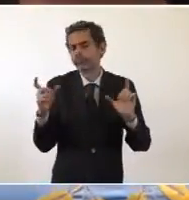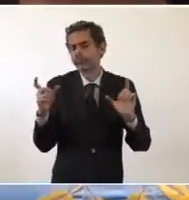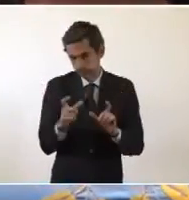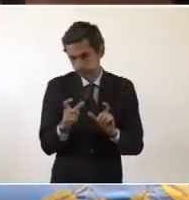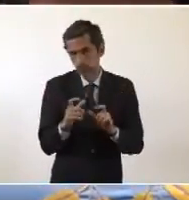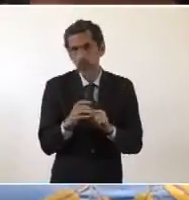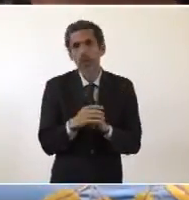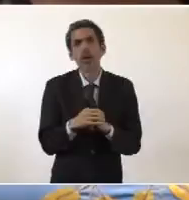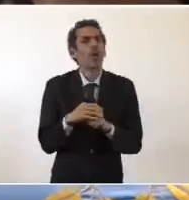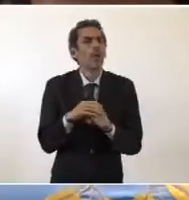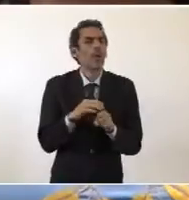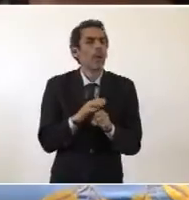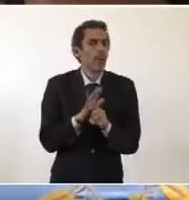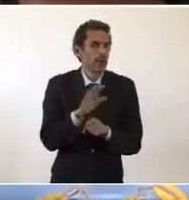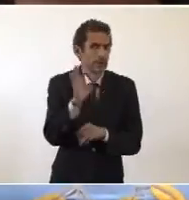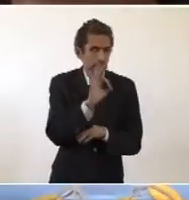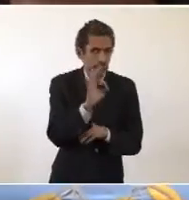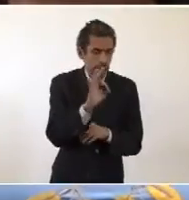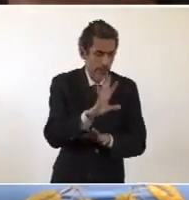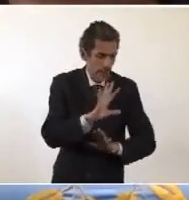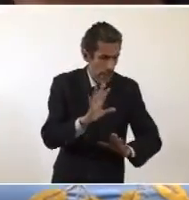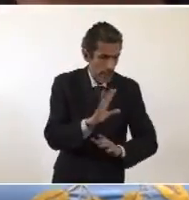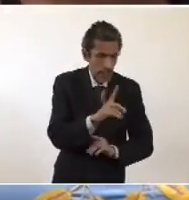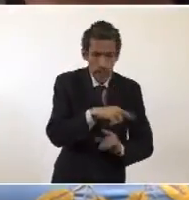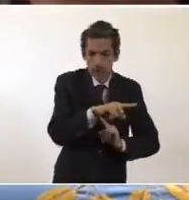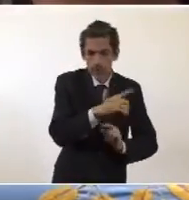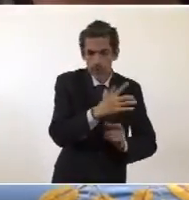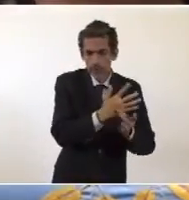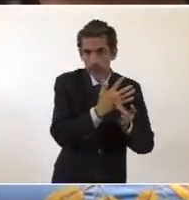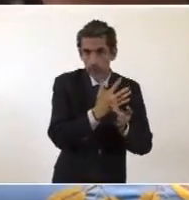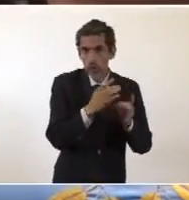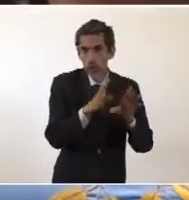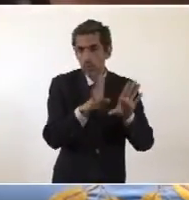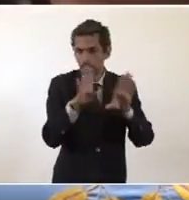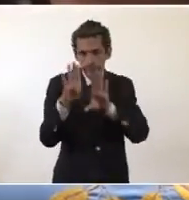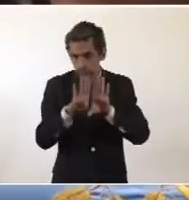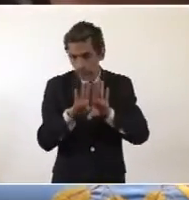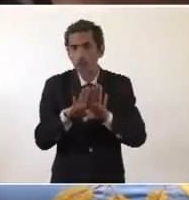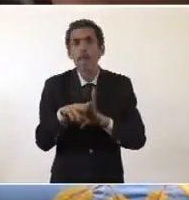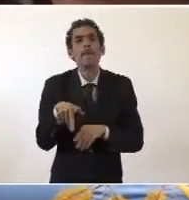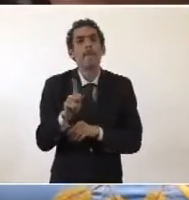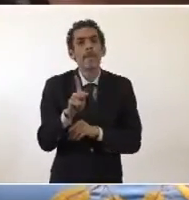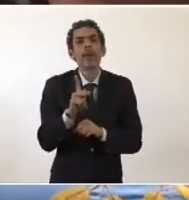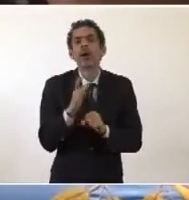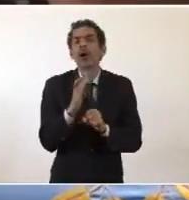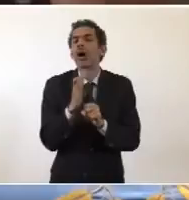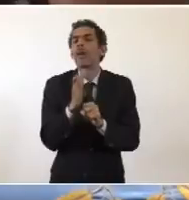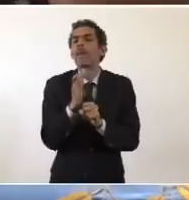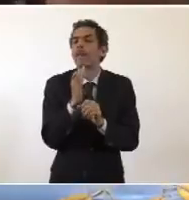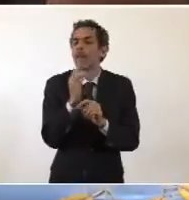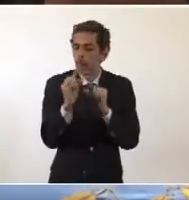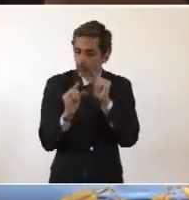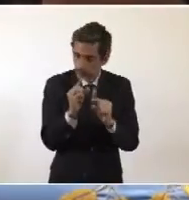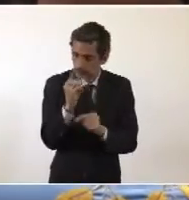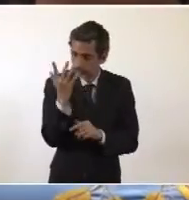muy importante. Inclusive algunos de ellos nos han pedido cerrar en algunos casos, pero queremos hacerlo de manera coordinada.